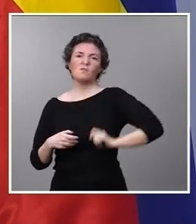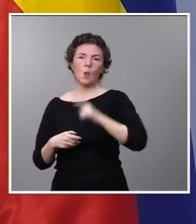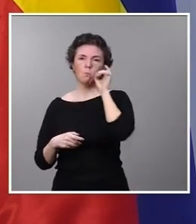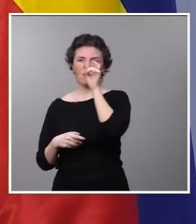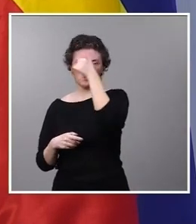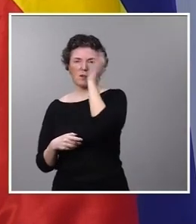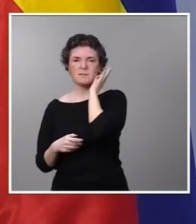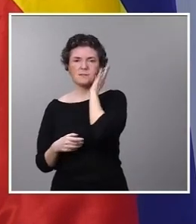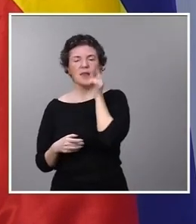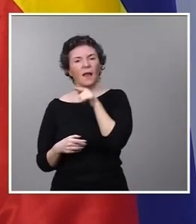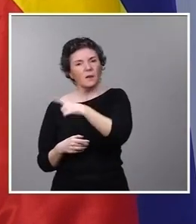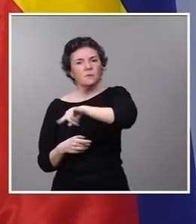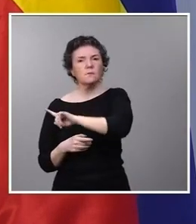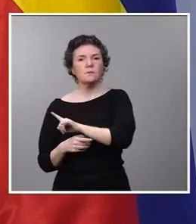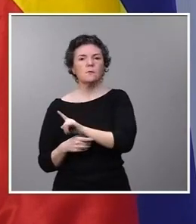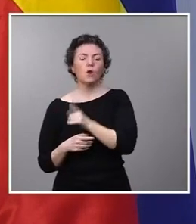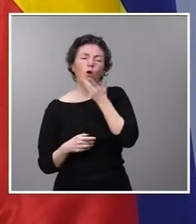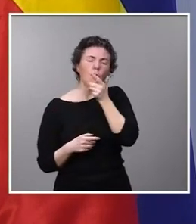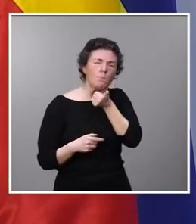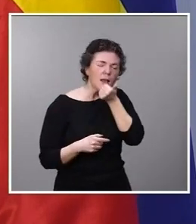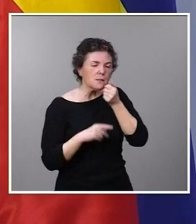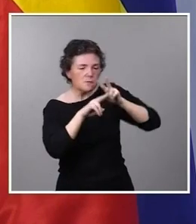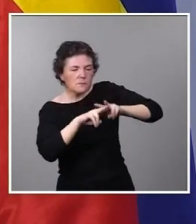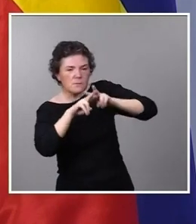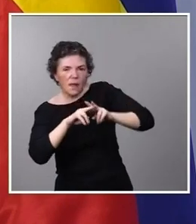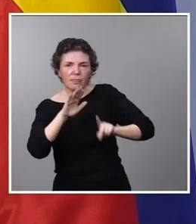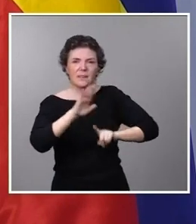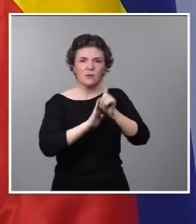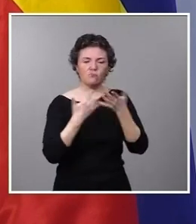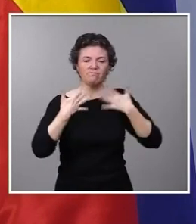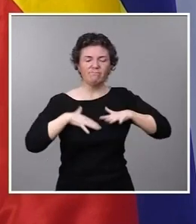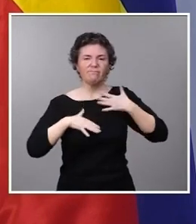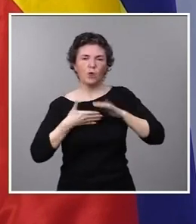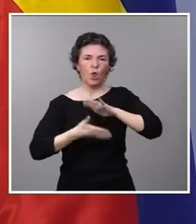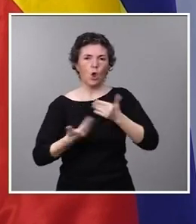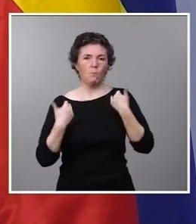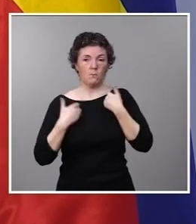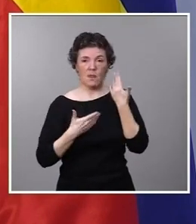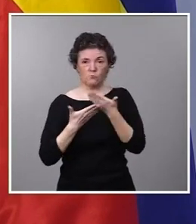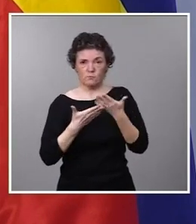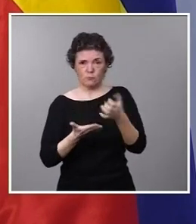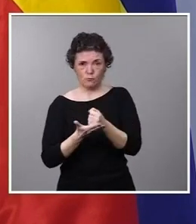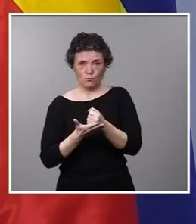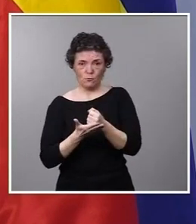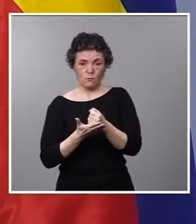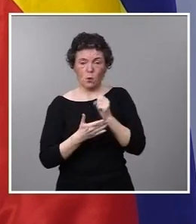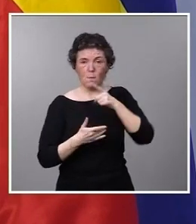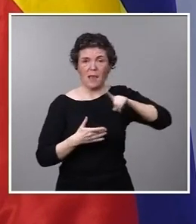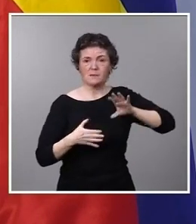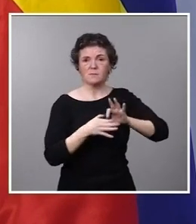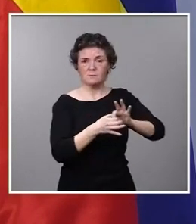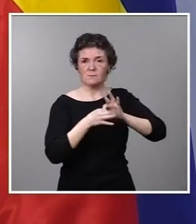son por otro lado quienes más conocen el desarrollo y la adquisición de competencias de nuestros estudiantes a lo largo de los meses que comparten con ellos